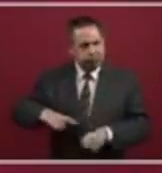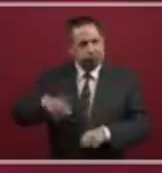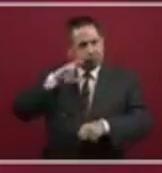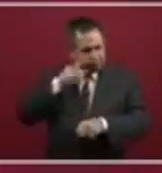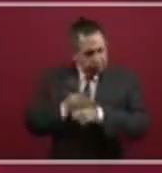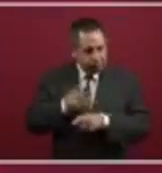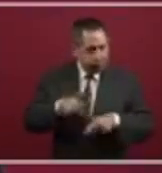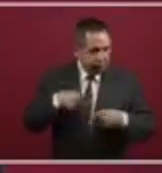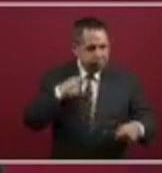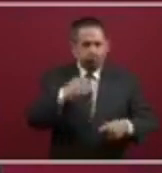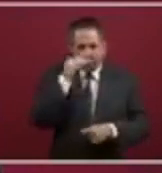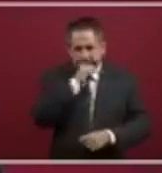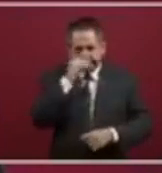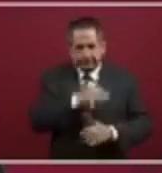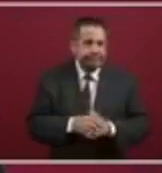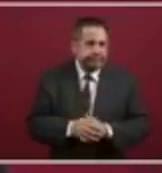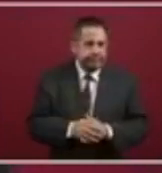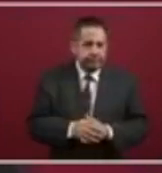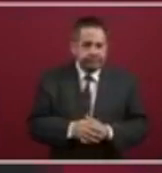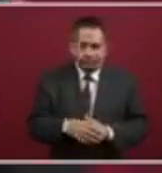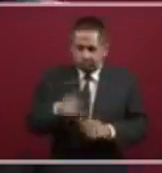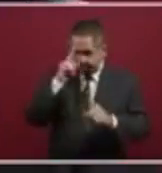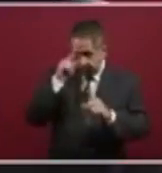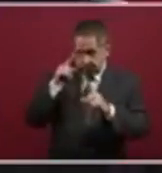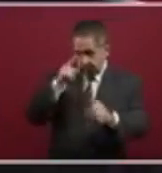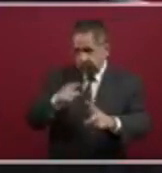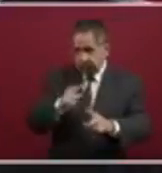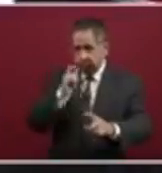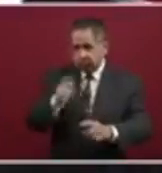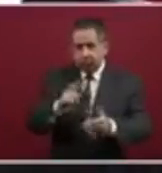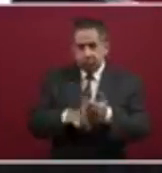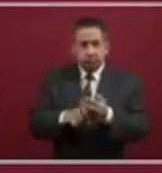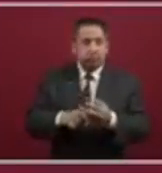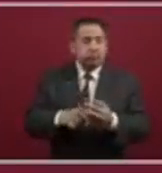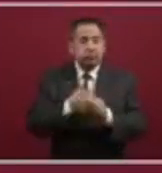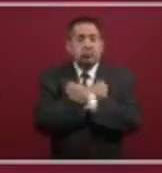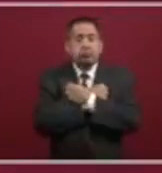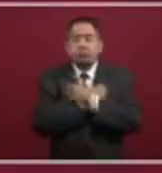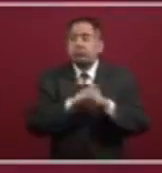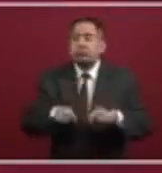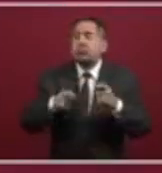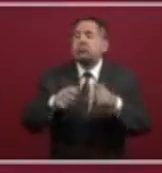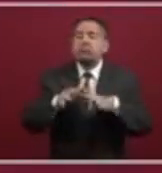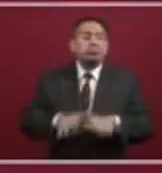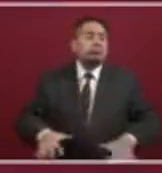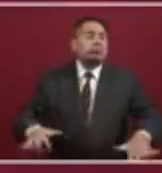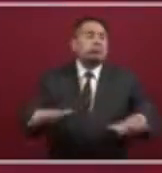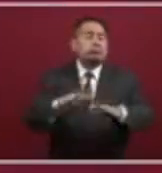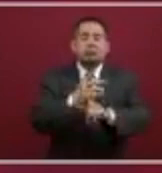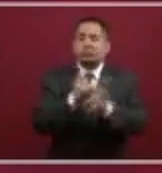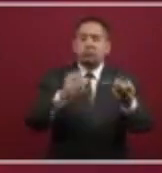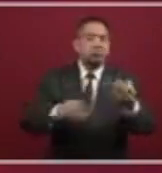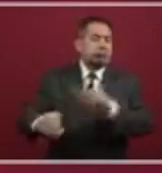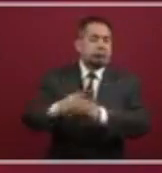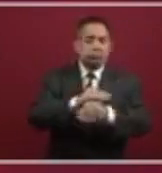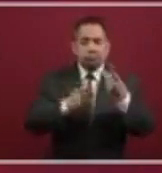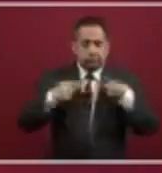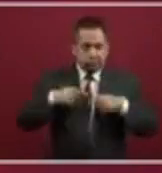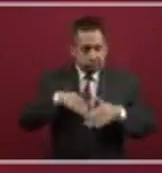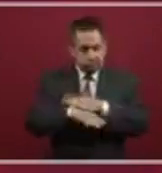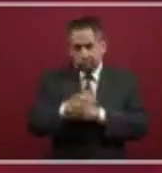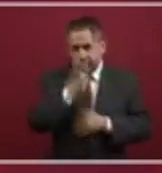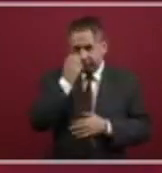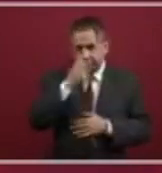contrario al propósito de que la educación sea pública, y se